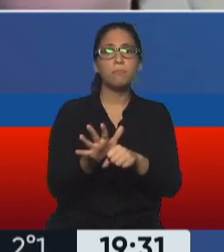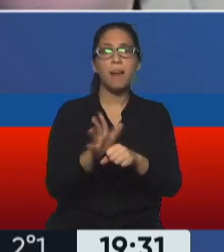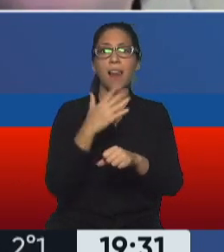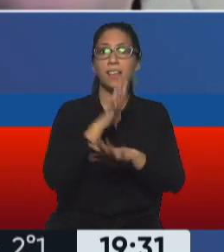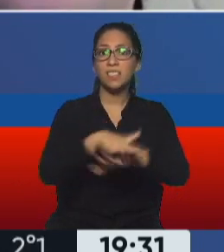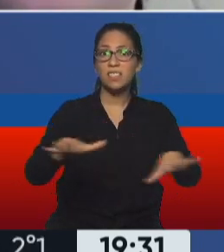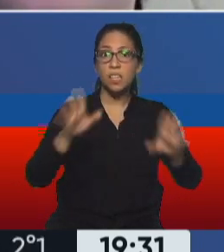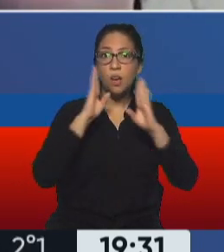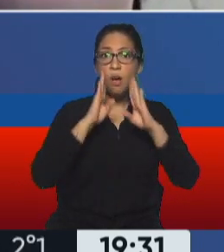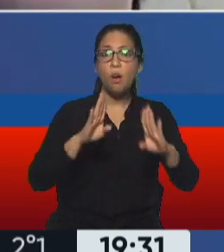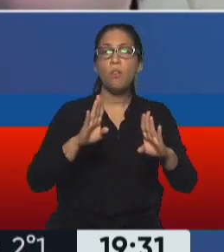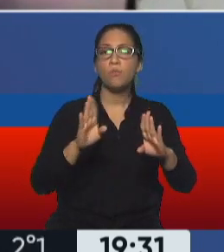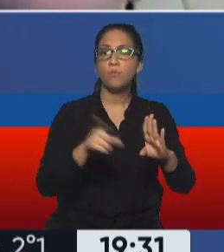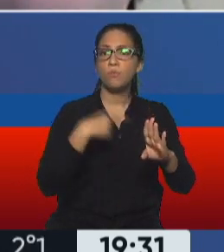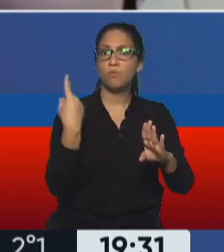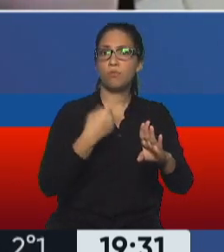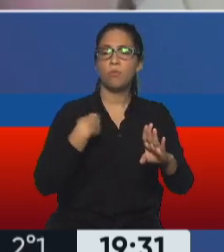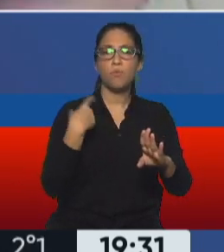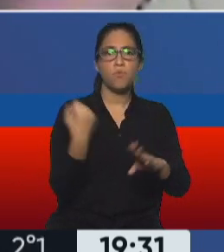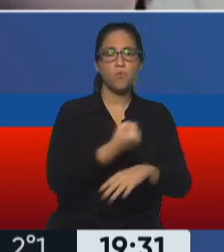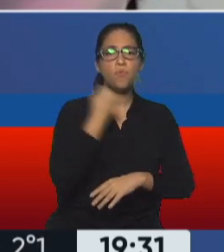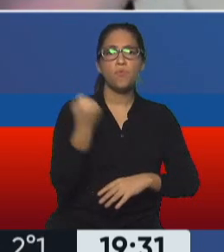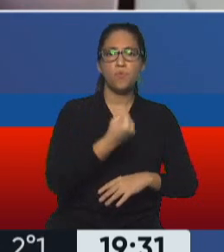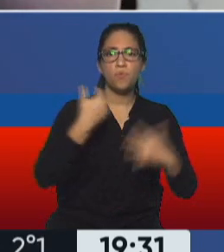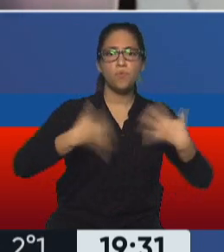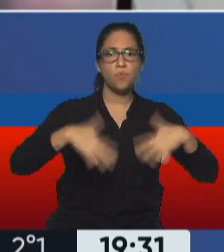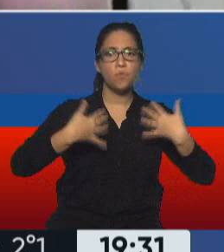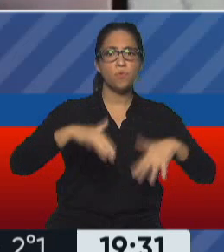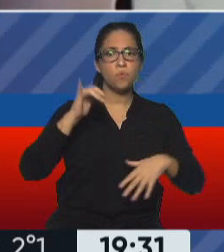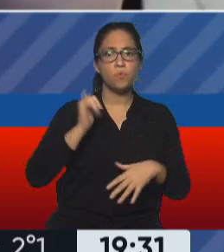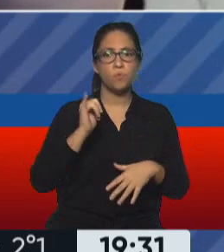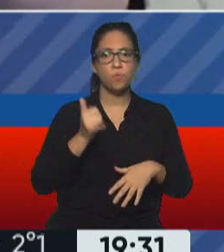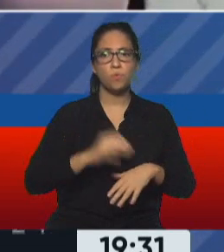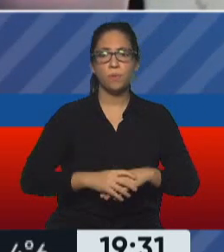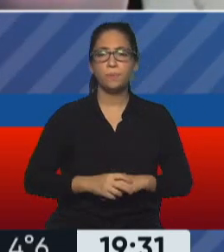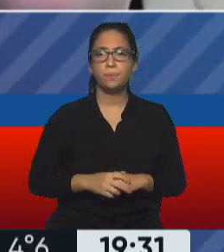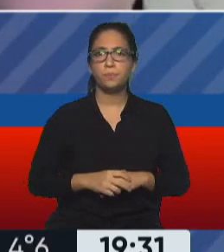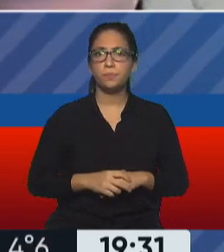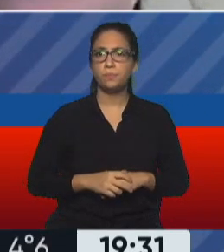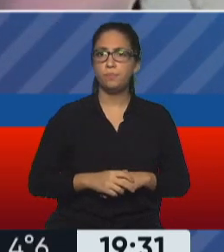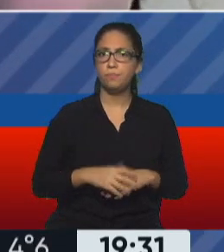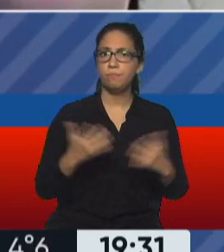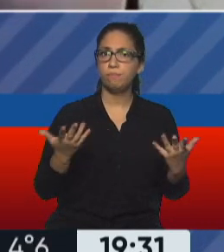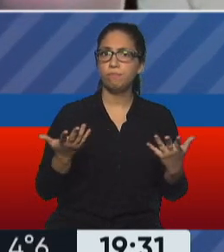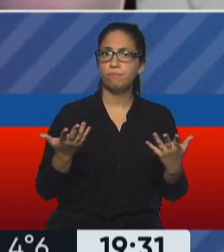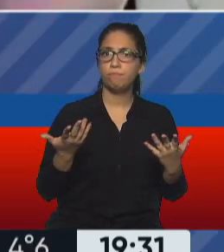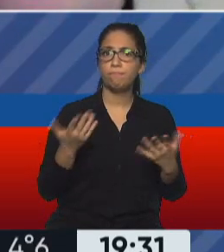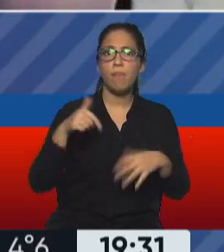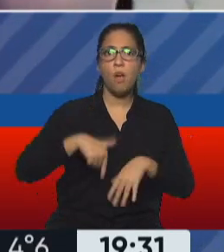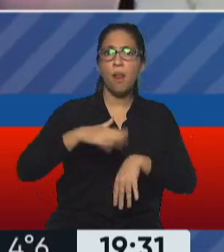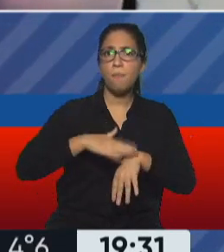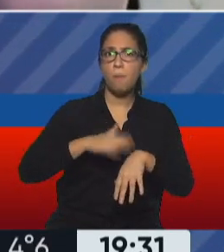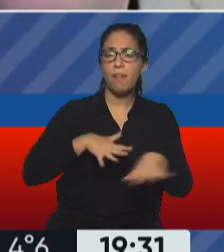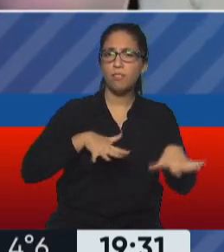es una ambición muy importante, entendiendo, por supuesto, que las necesidades de la